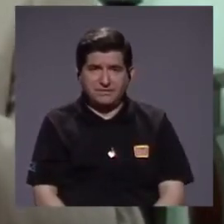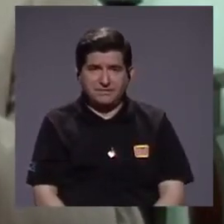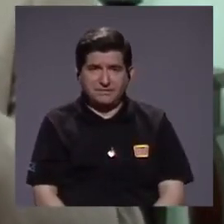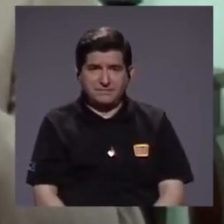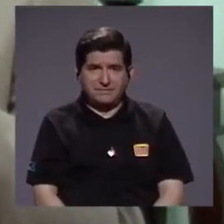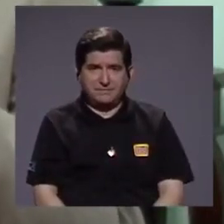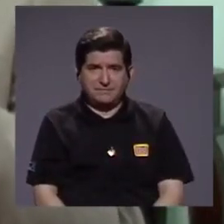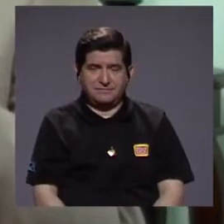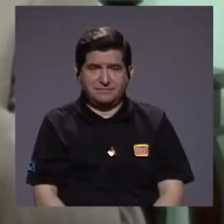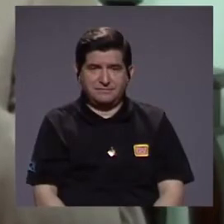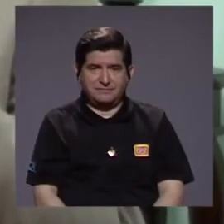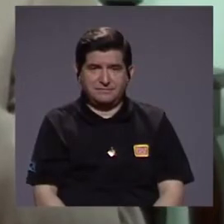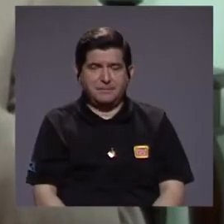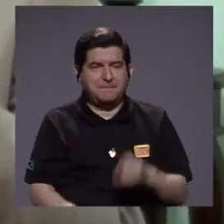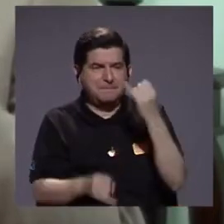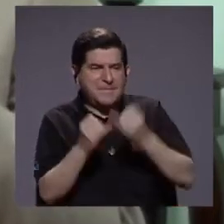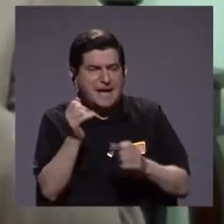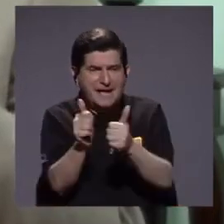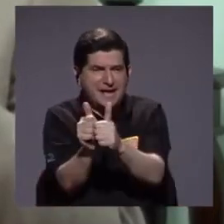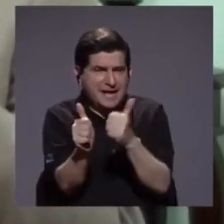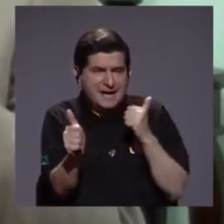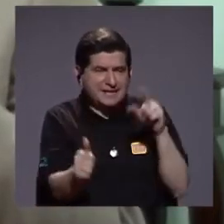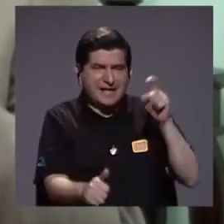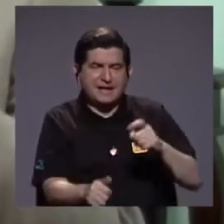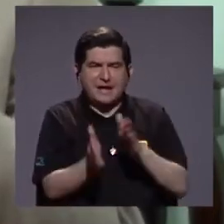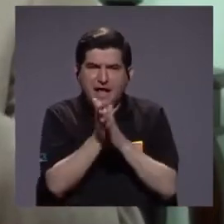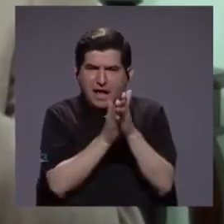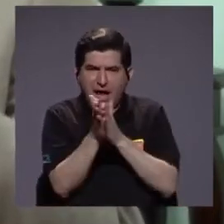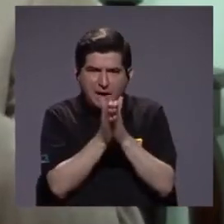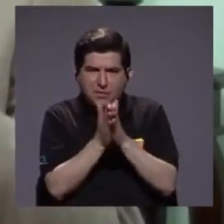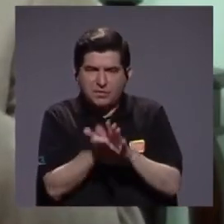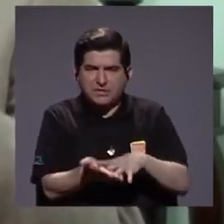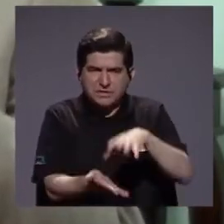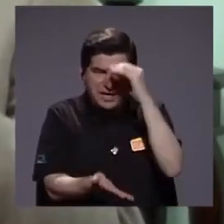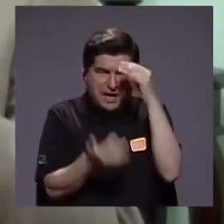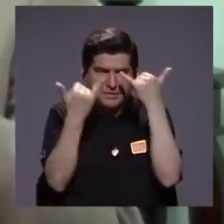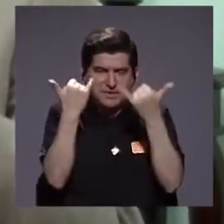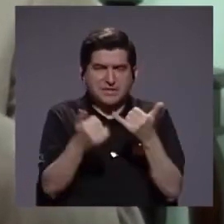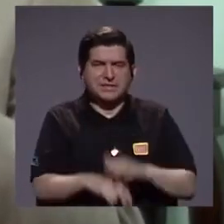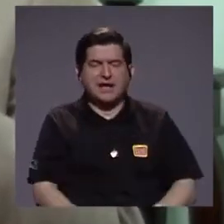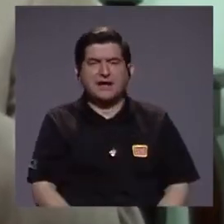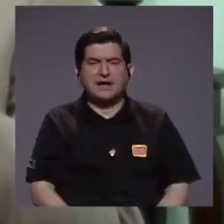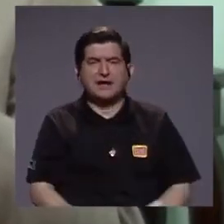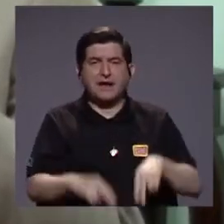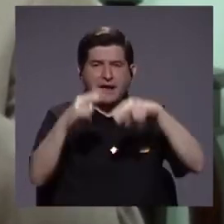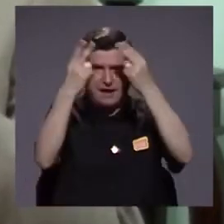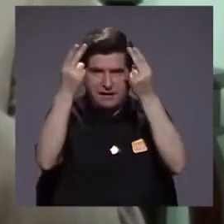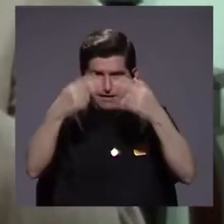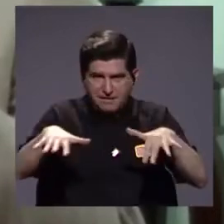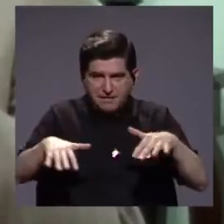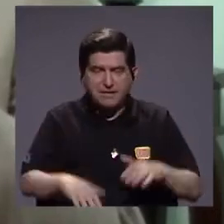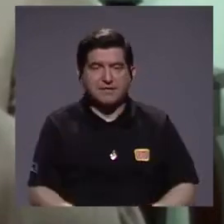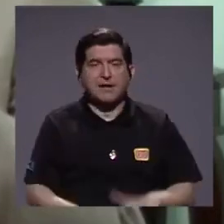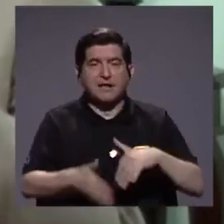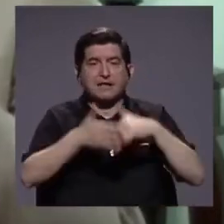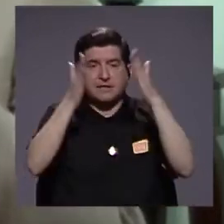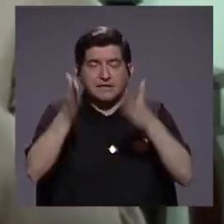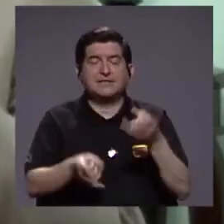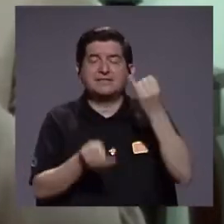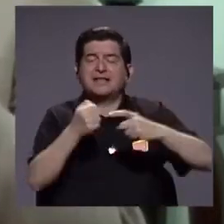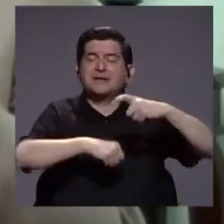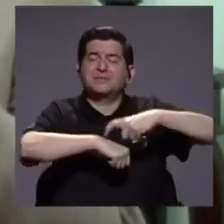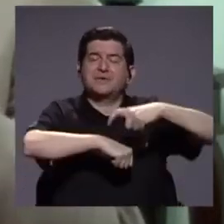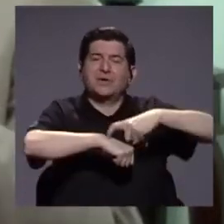para acabar con ese rezago debemos aprovechar lo que hemos aprendido de la virtualidad y ofrecerle al estudiante. Finalizó también el